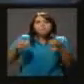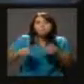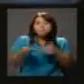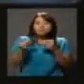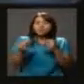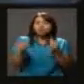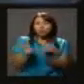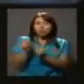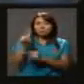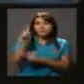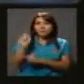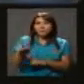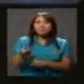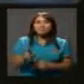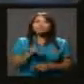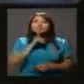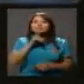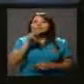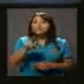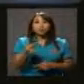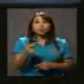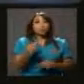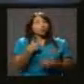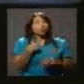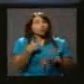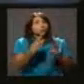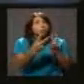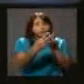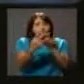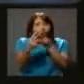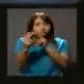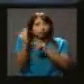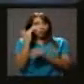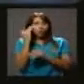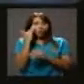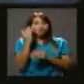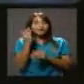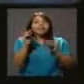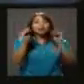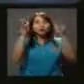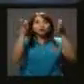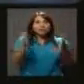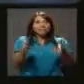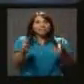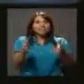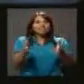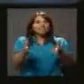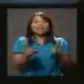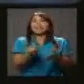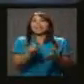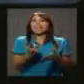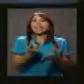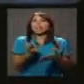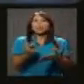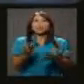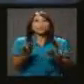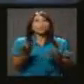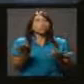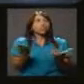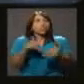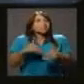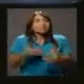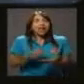uno conoce docentes o educadores que no están actualizados le llamamos nosotros en el pase no están